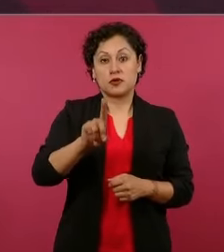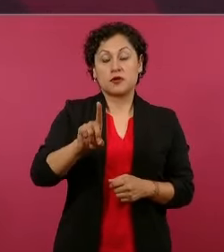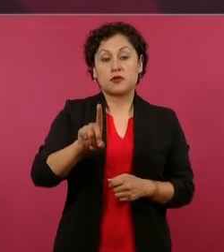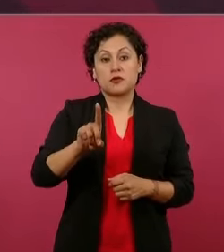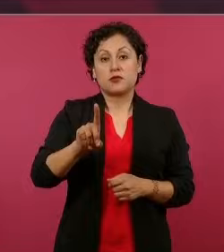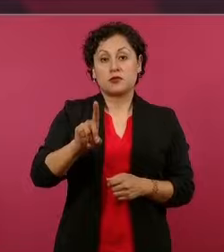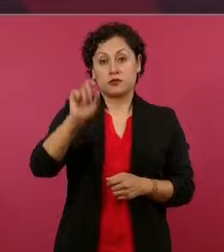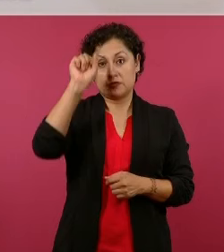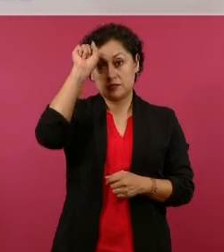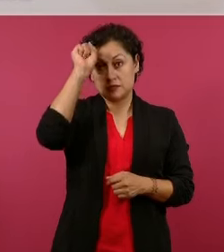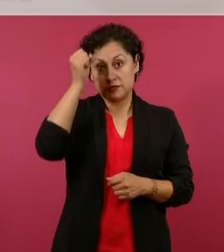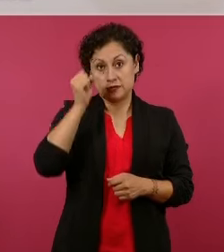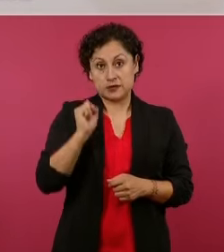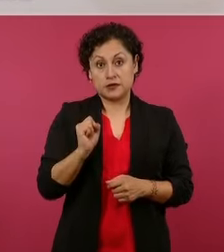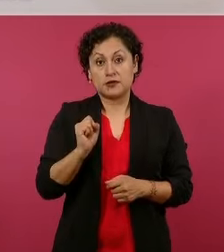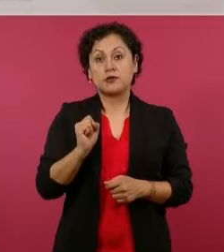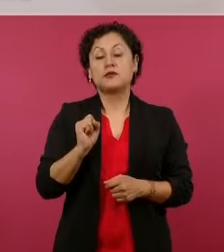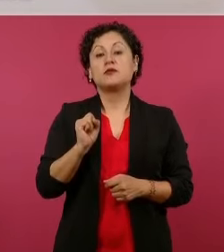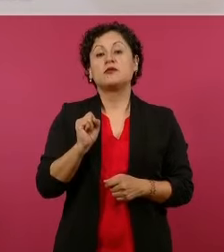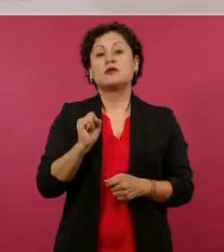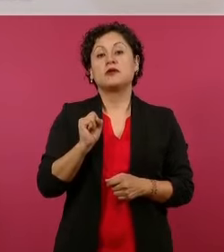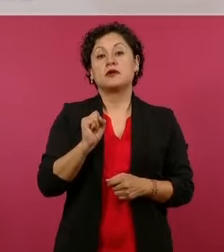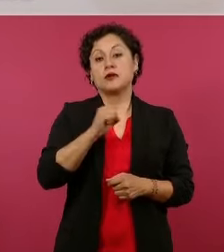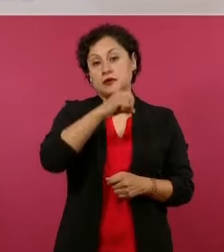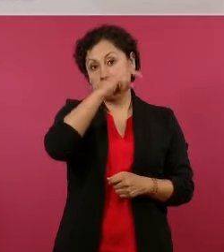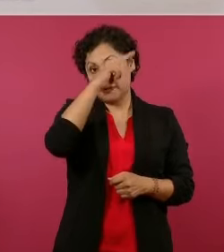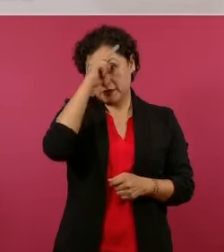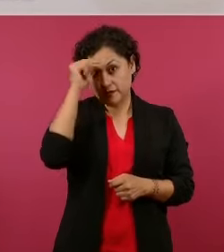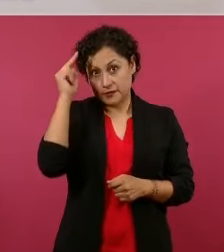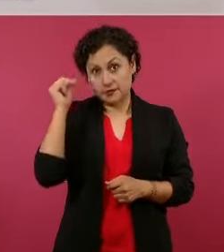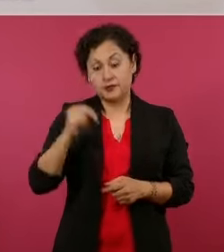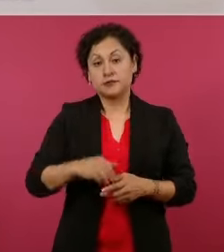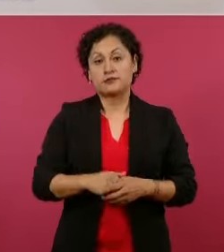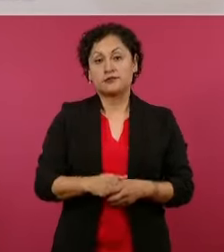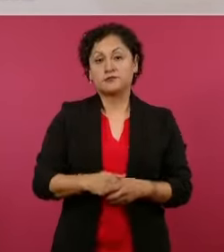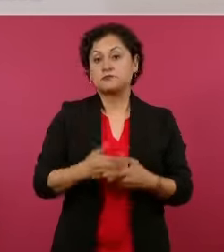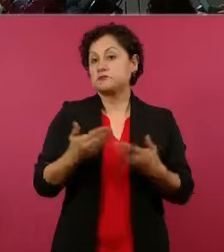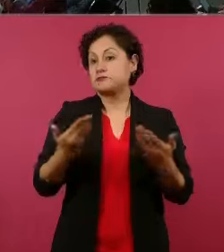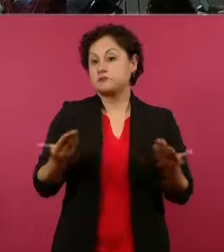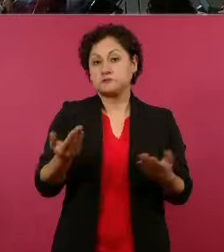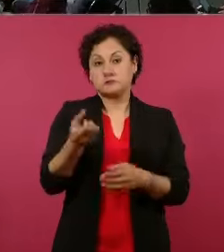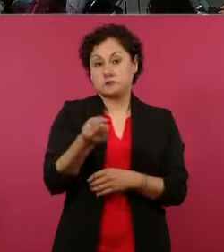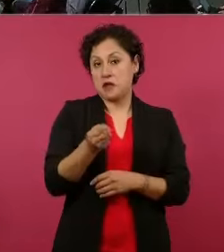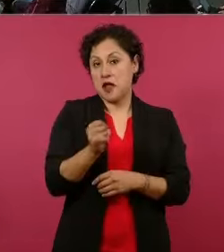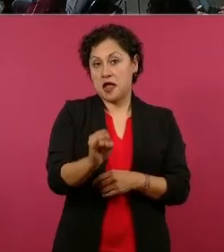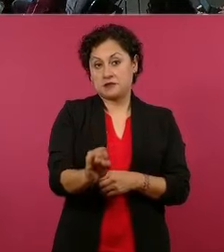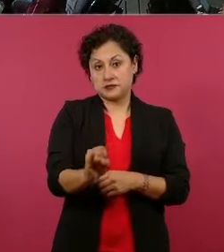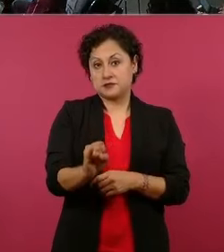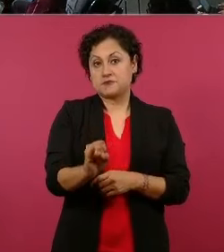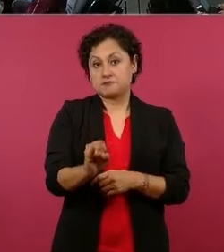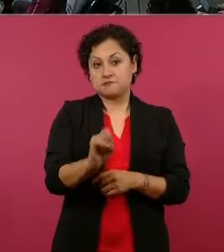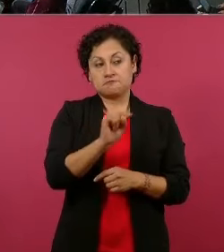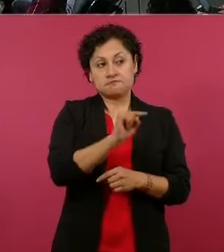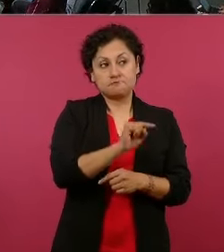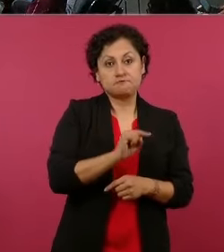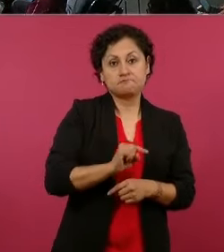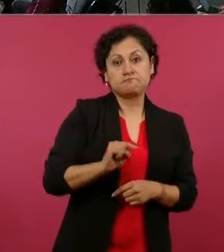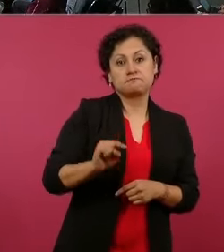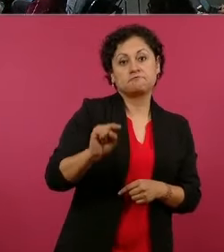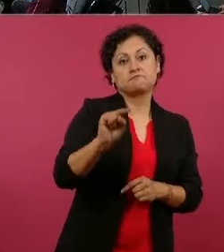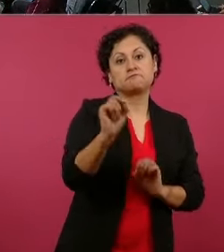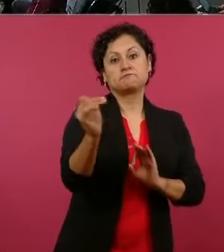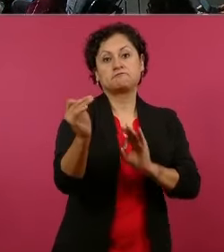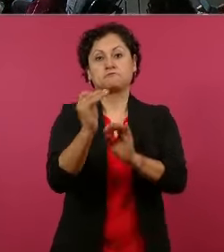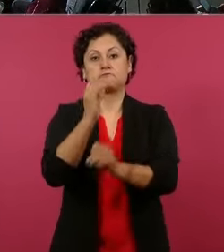Sinaloa y Nayarit Y así vamos a a concluir